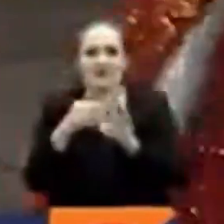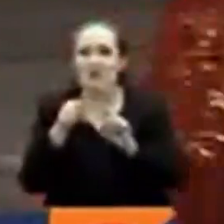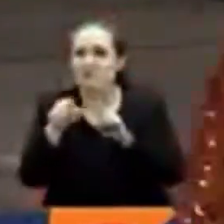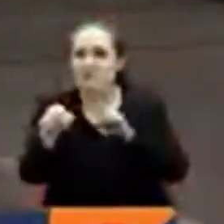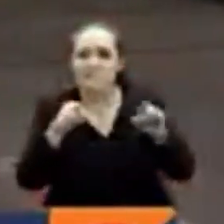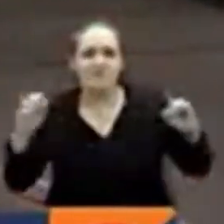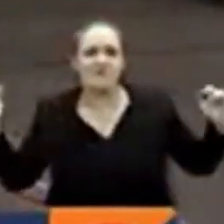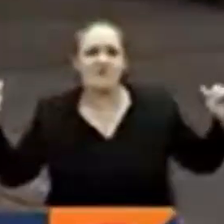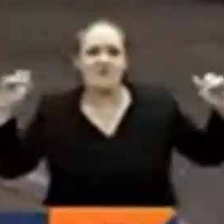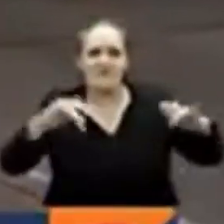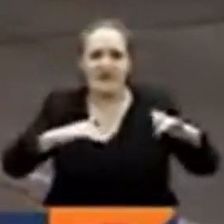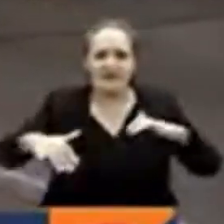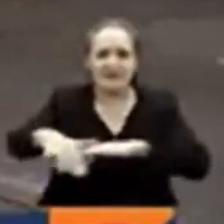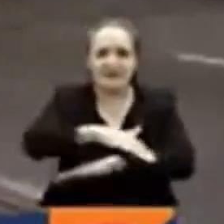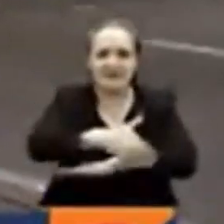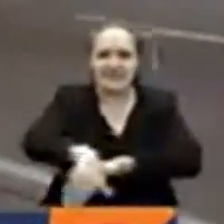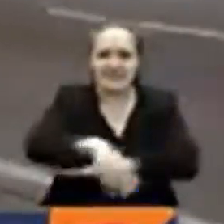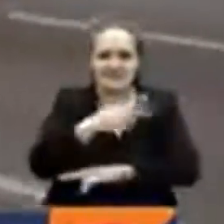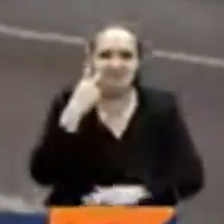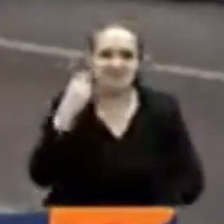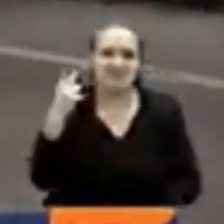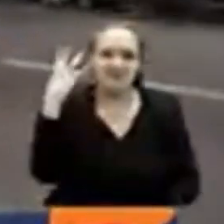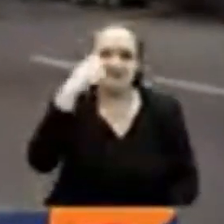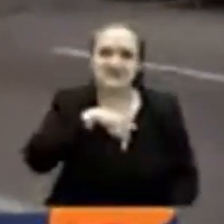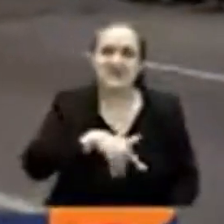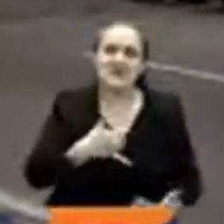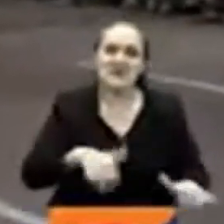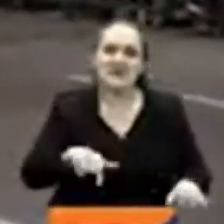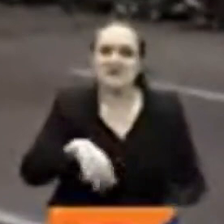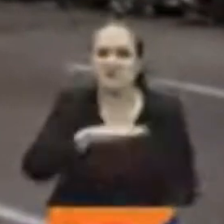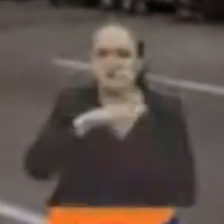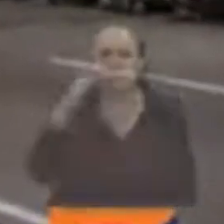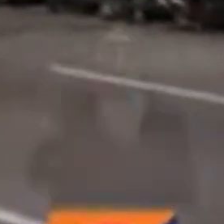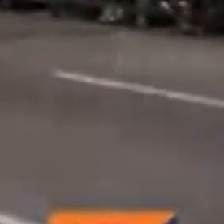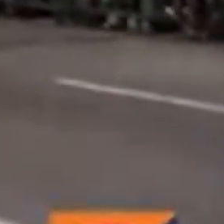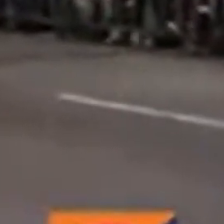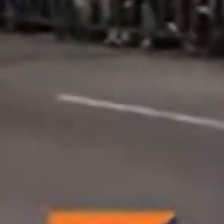las calles. Con estas imágenes me despido desde Barranquilla.